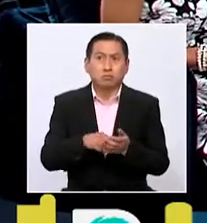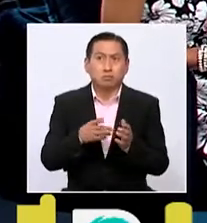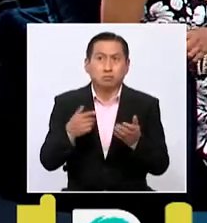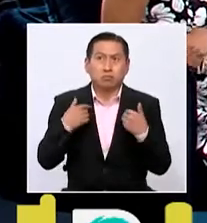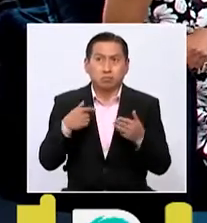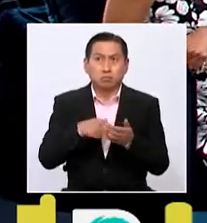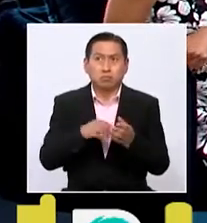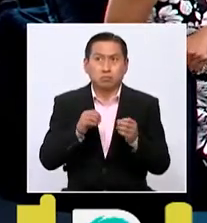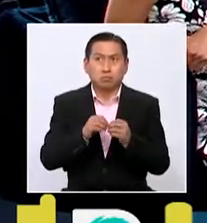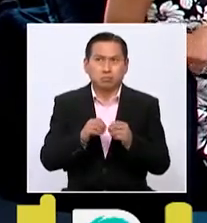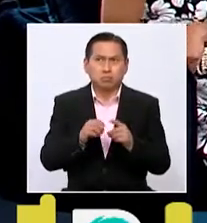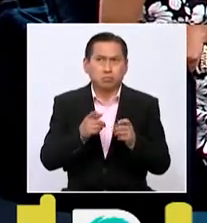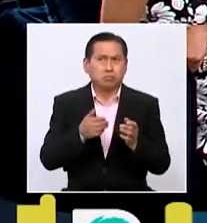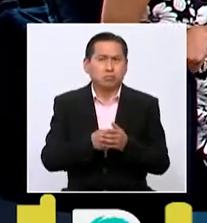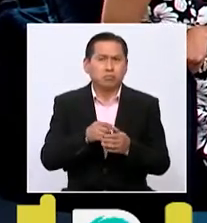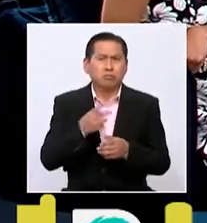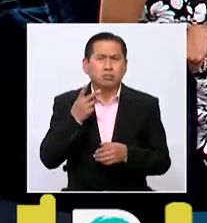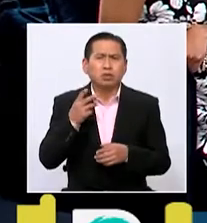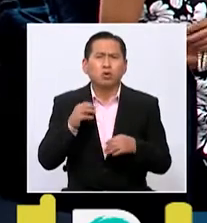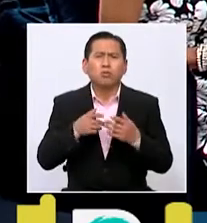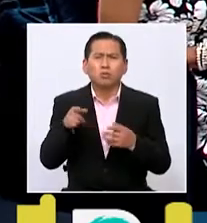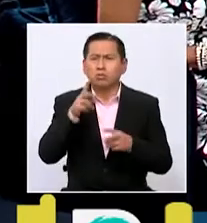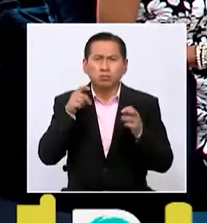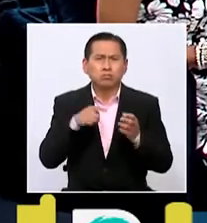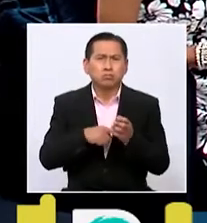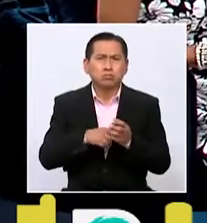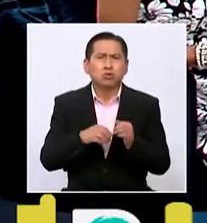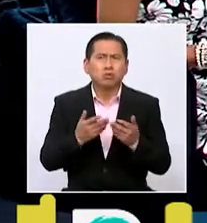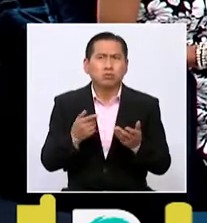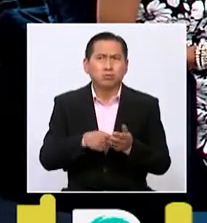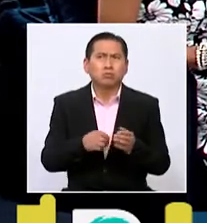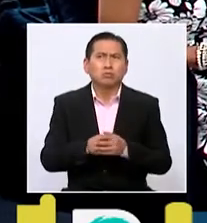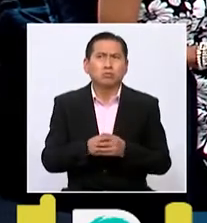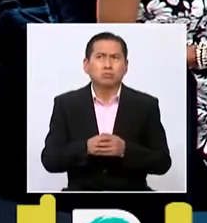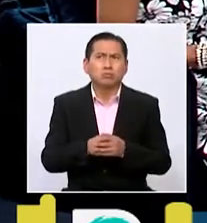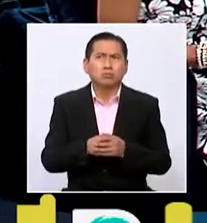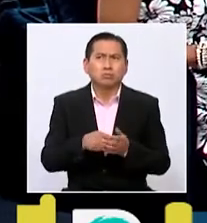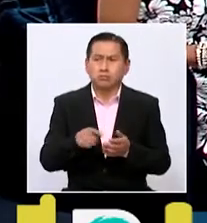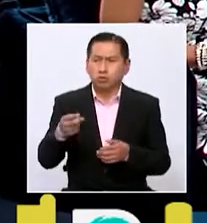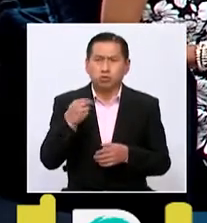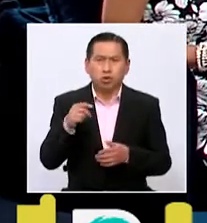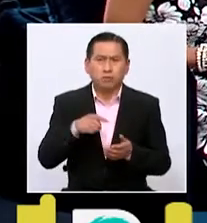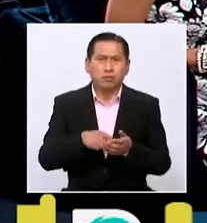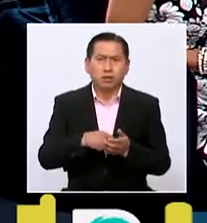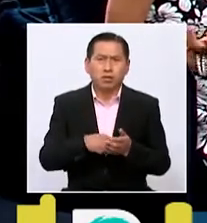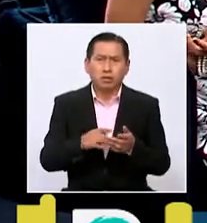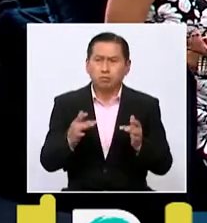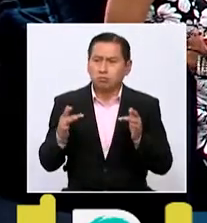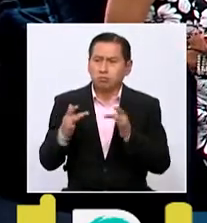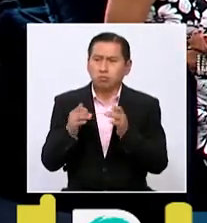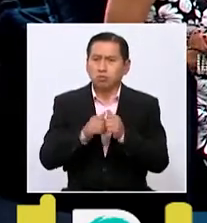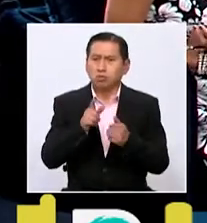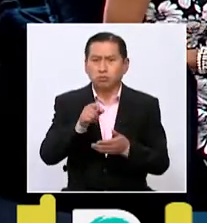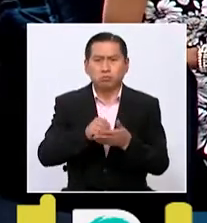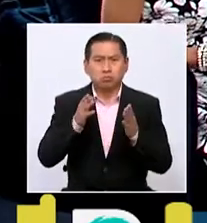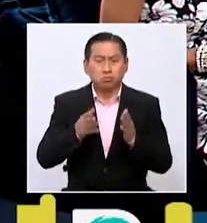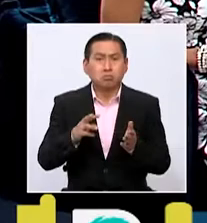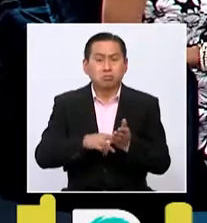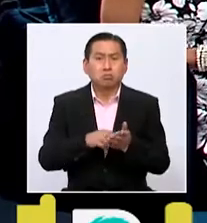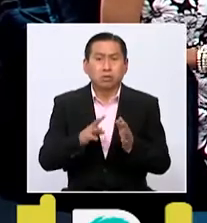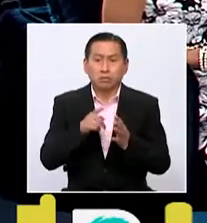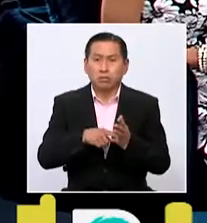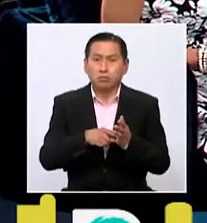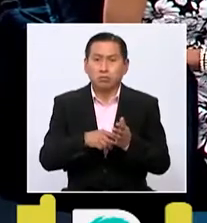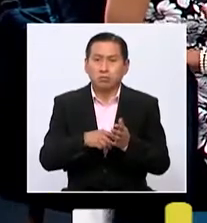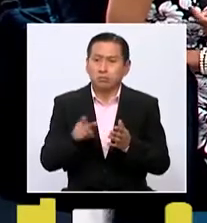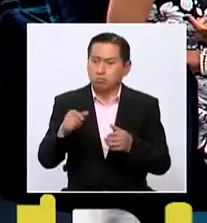dramatúrgicamente lo empiezan a justificar. ¿Cómo lo han analizado ustedes, partiendo desde la escritura de la novela, el enlace tuyo con el escritor para convencerlo de que